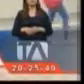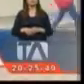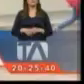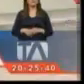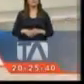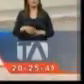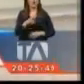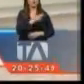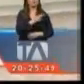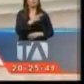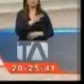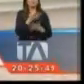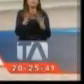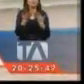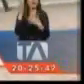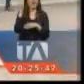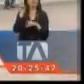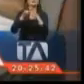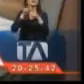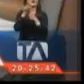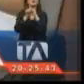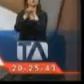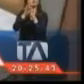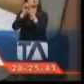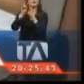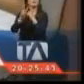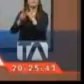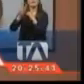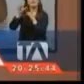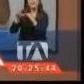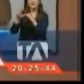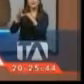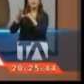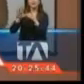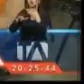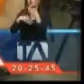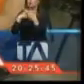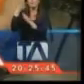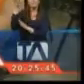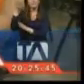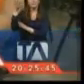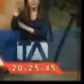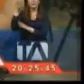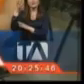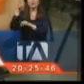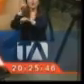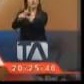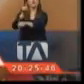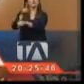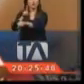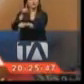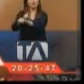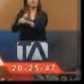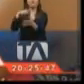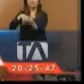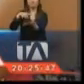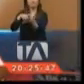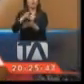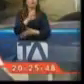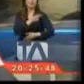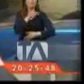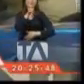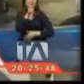Ahora las universidades tendrán hasta el 2023 para que todos sus profesores a tiempo completo tengan doctorado. Desde las